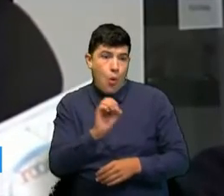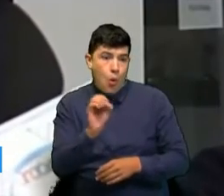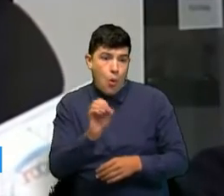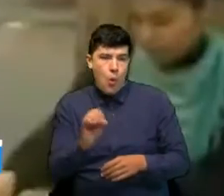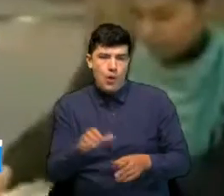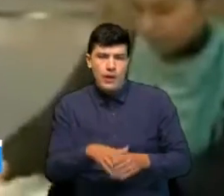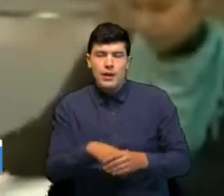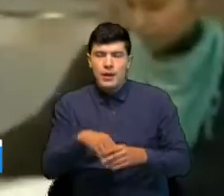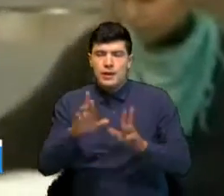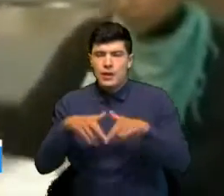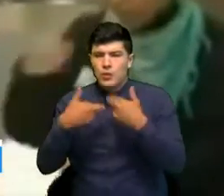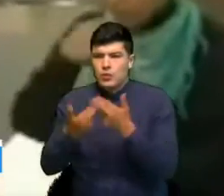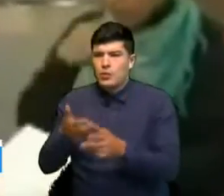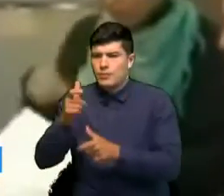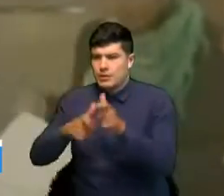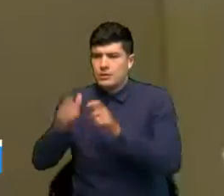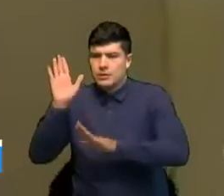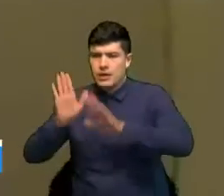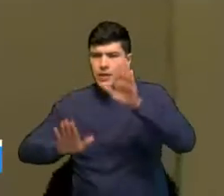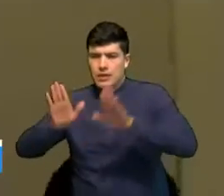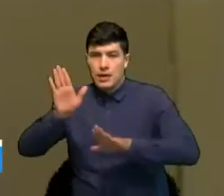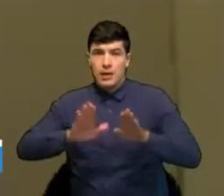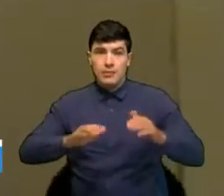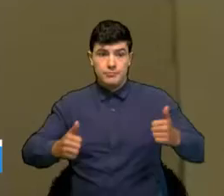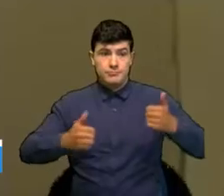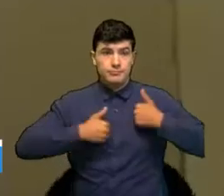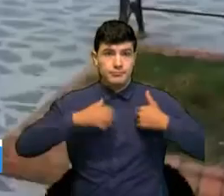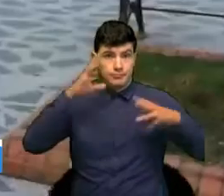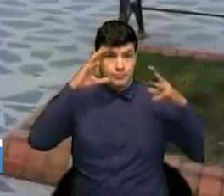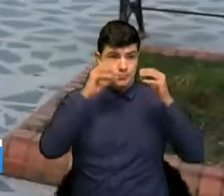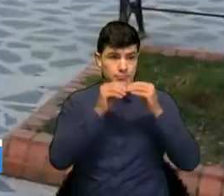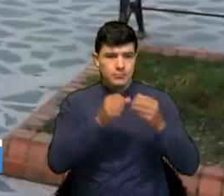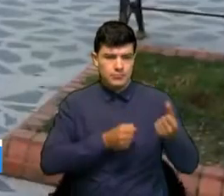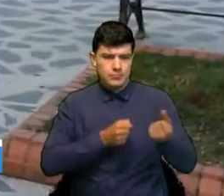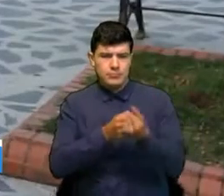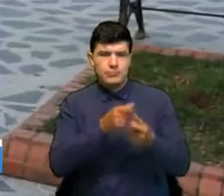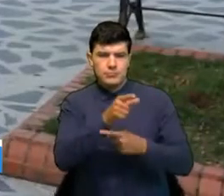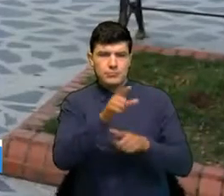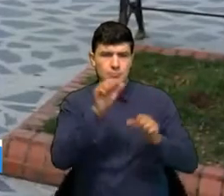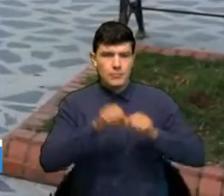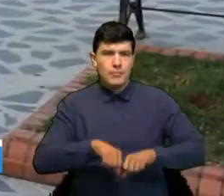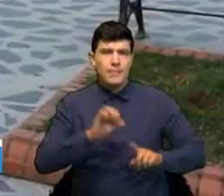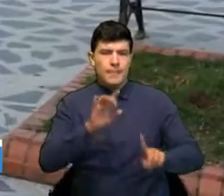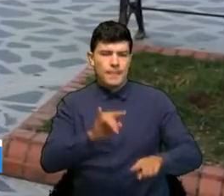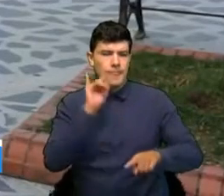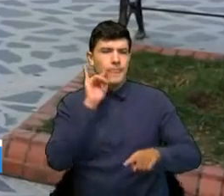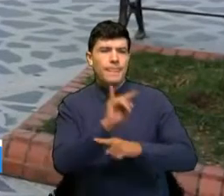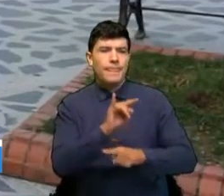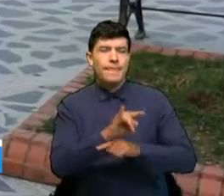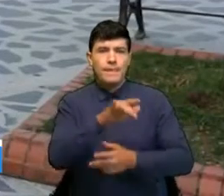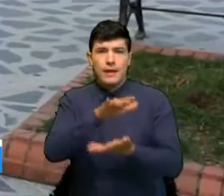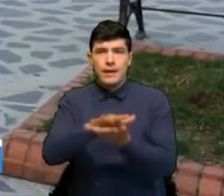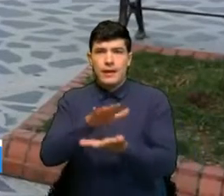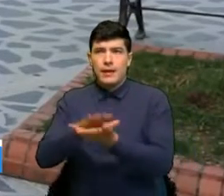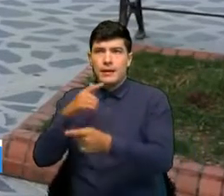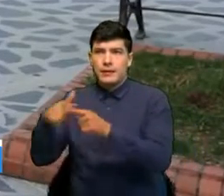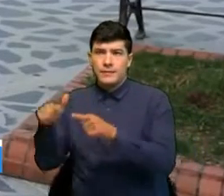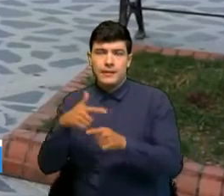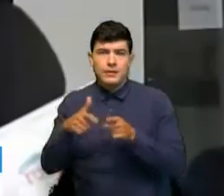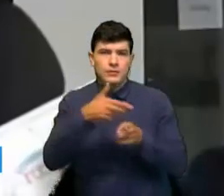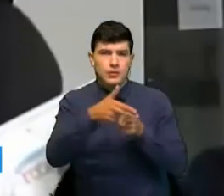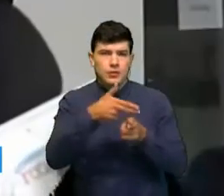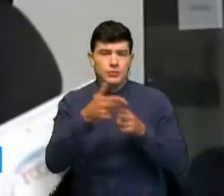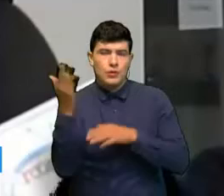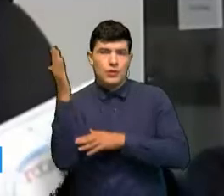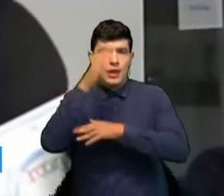los candidatos. Junto con el ejército se viene acompañando a los candidatos para garantizar la seguridad y tranquilidad en los comicios